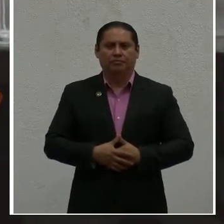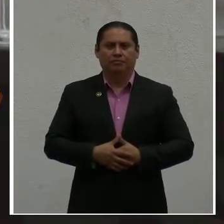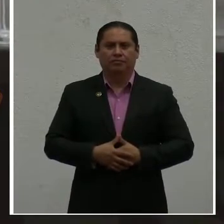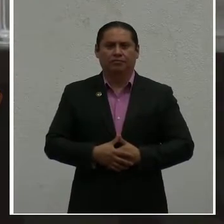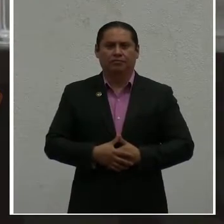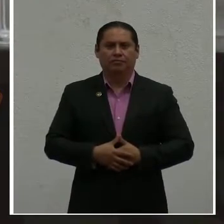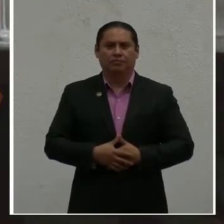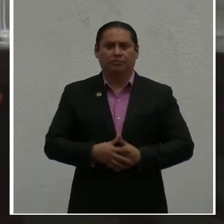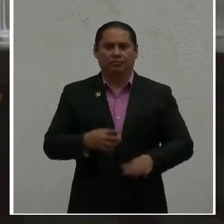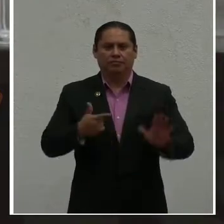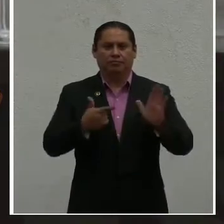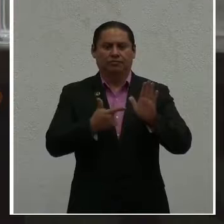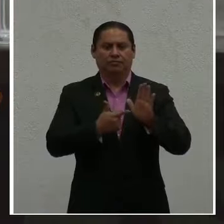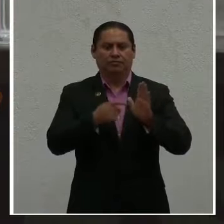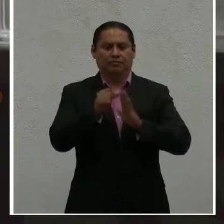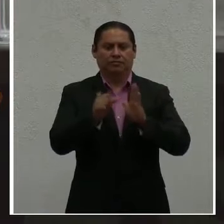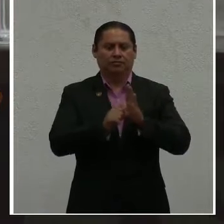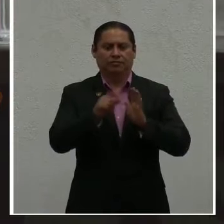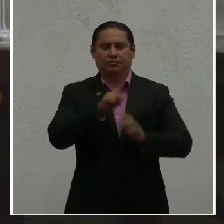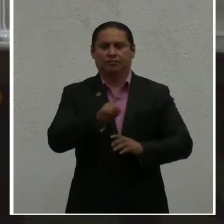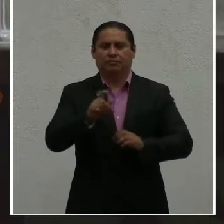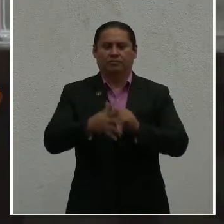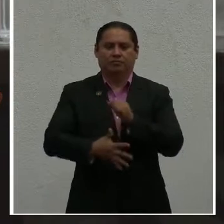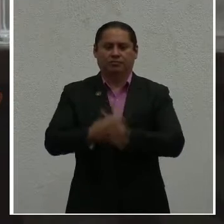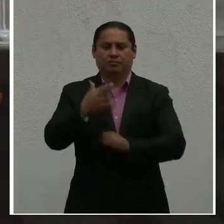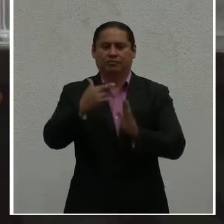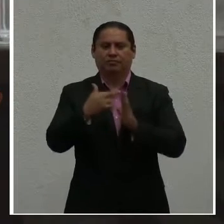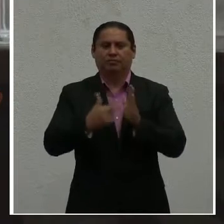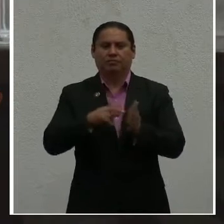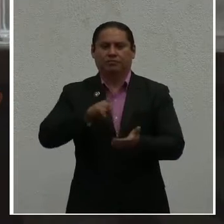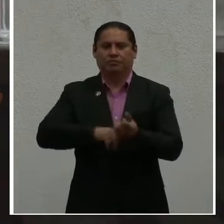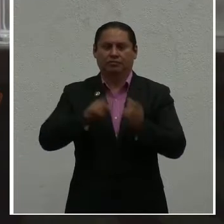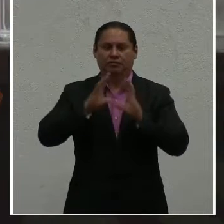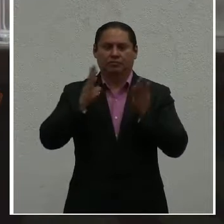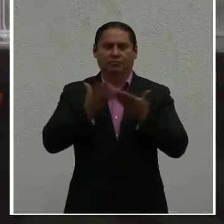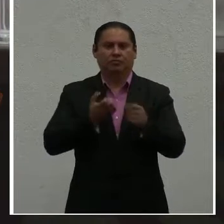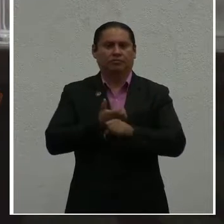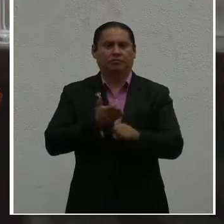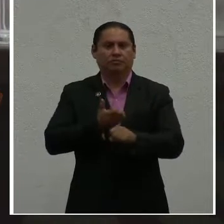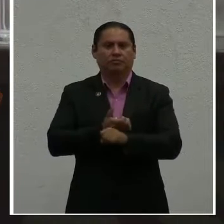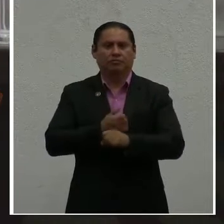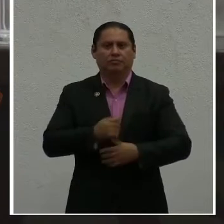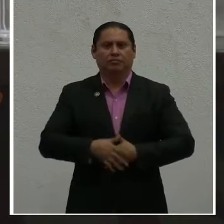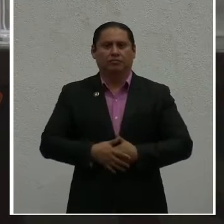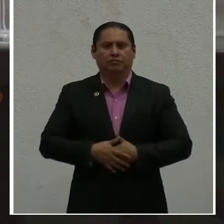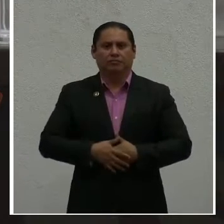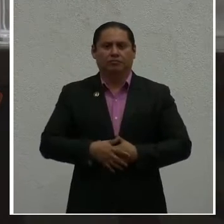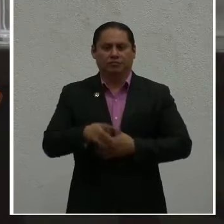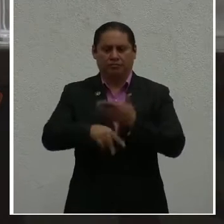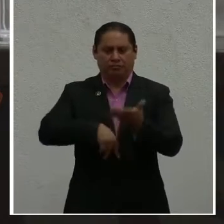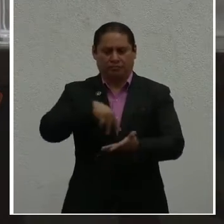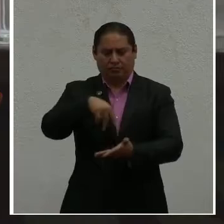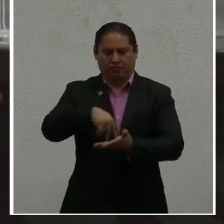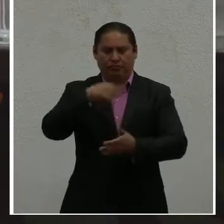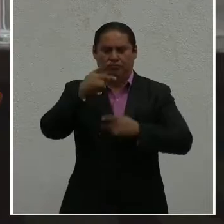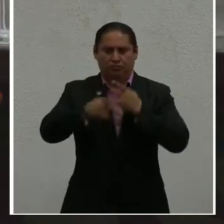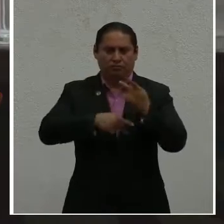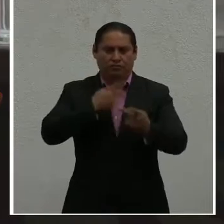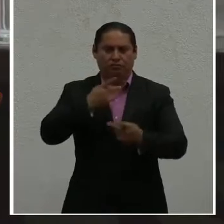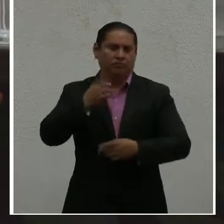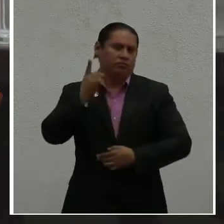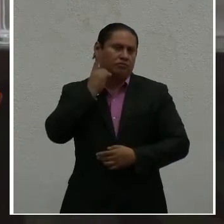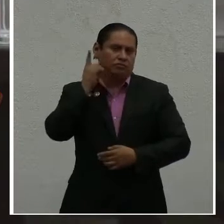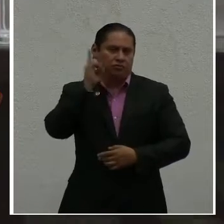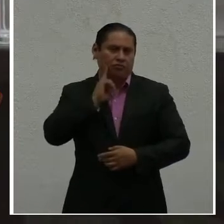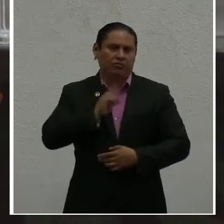Con fundamento en el artículo 115 del reglamento interior de este Poder Legislativo, se concede el uso de la palabra a la